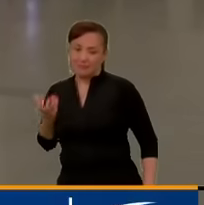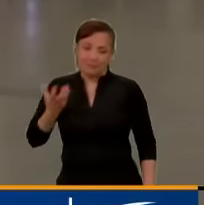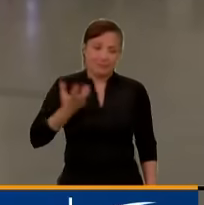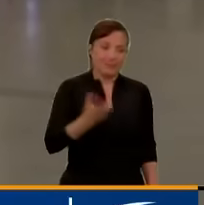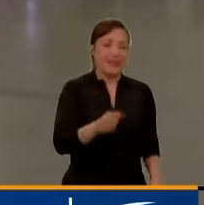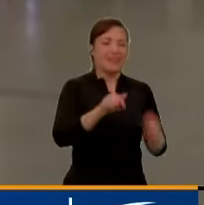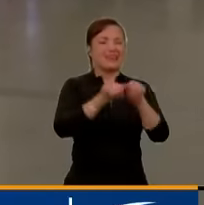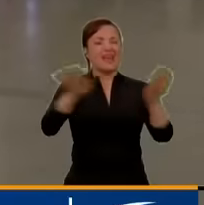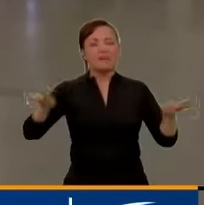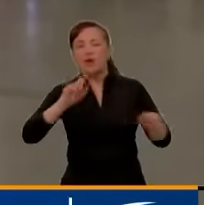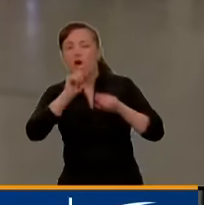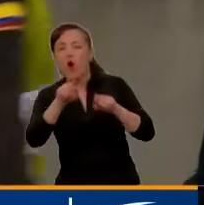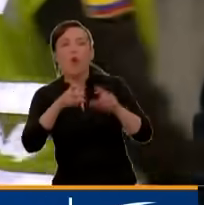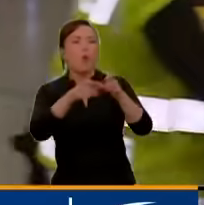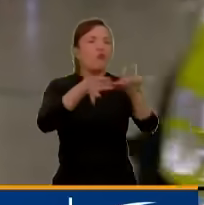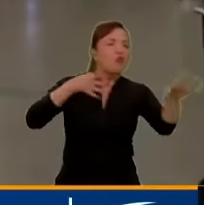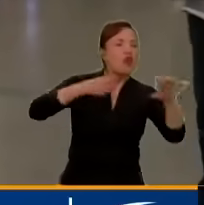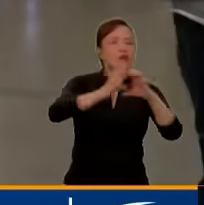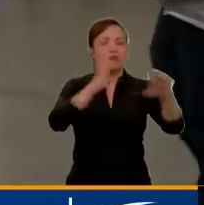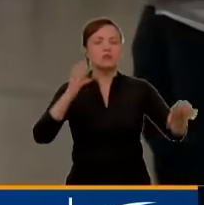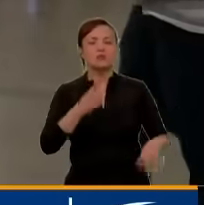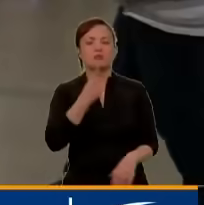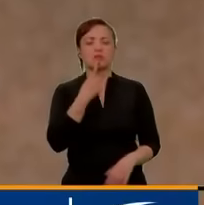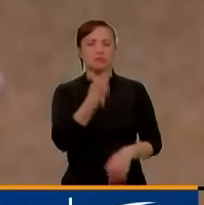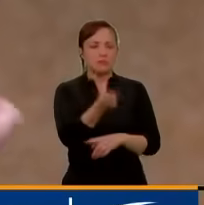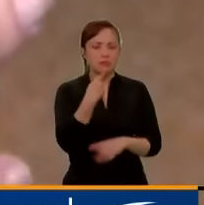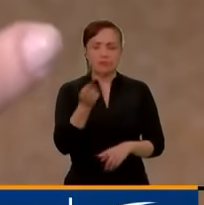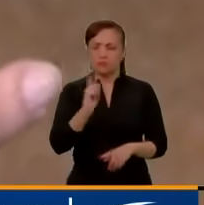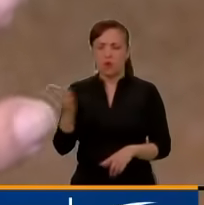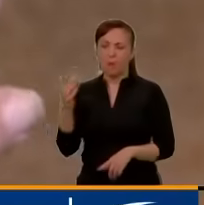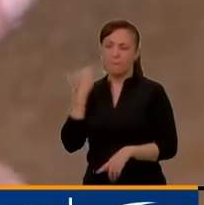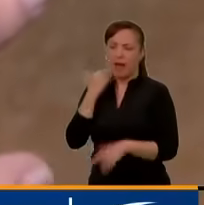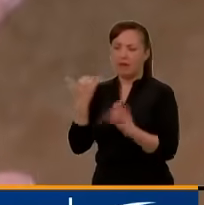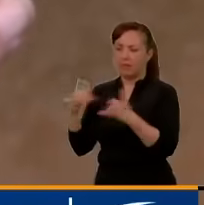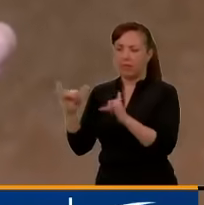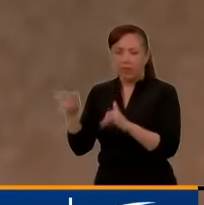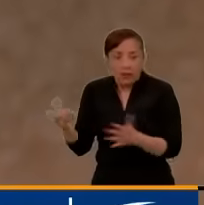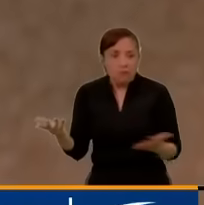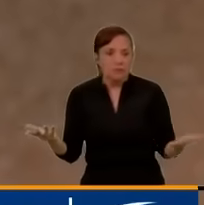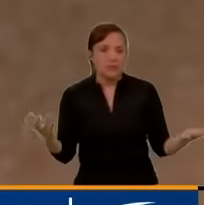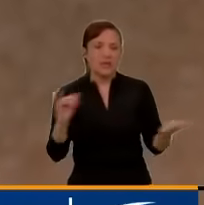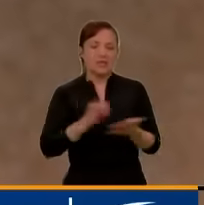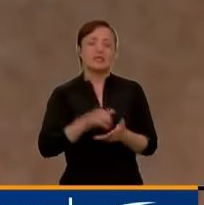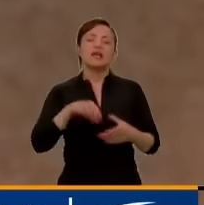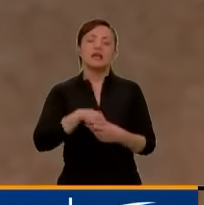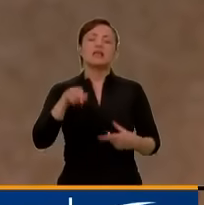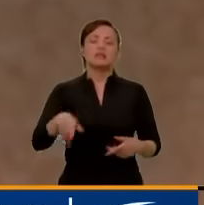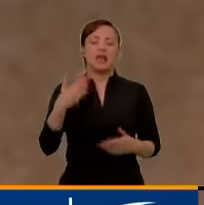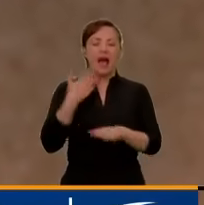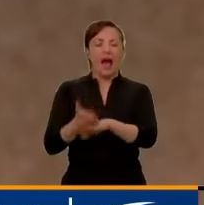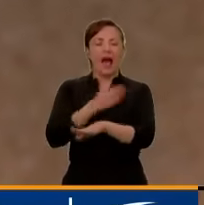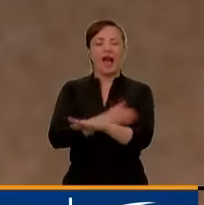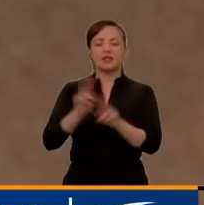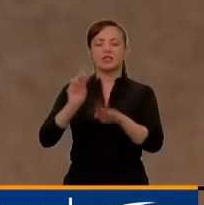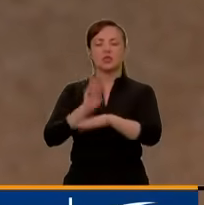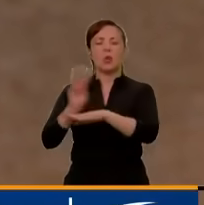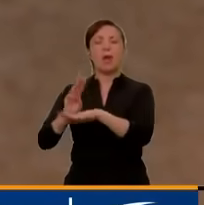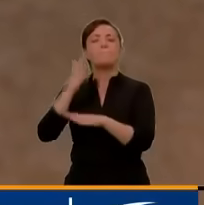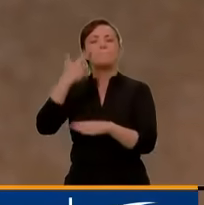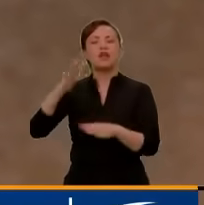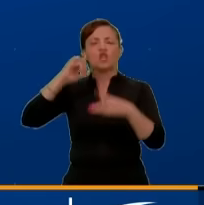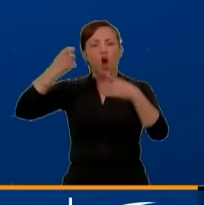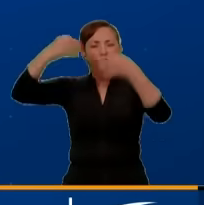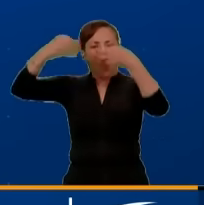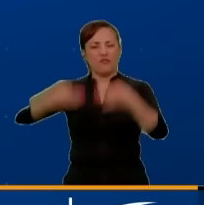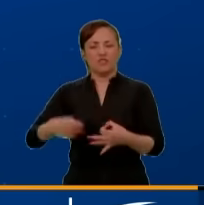a averiguar el bus y todo eso, nos dijeron que nos habían estafado. Sandra ingresó a una página web que supuestamente era oficial de la empresa